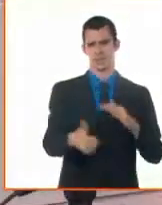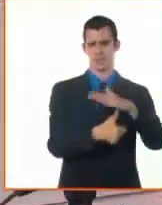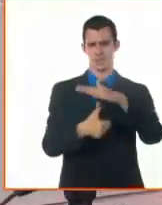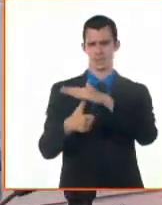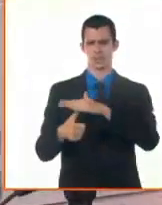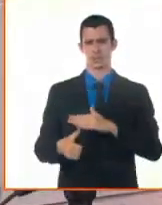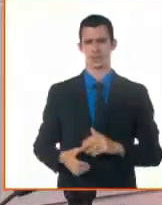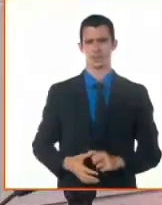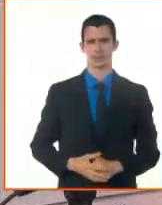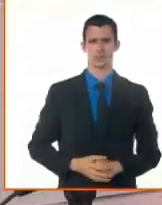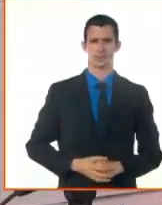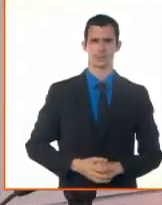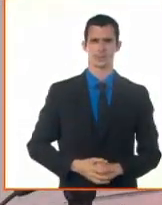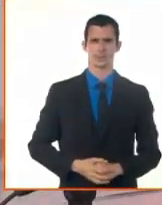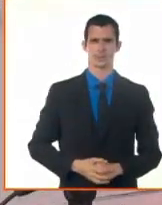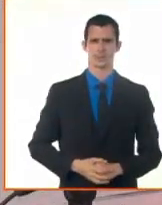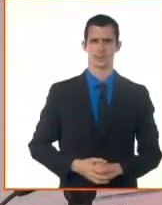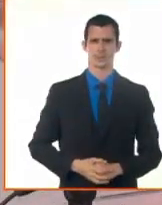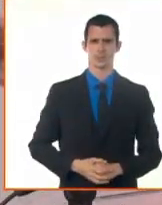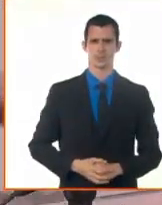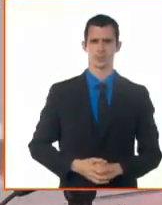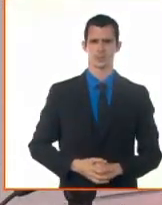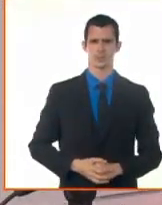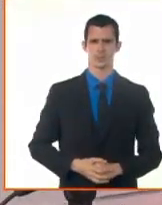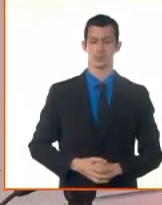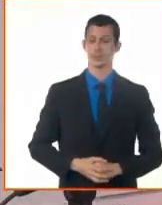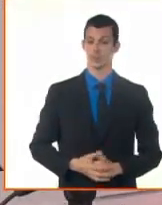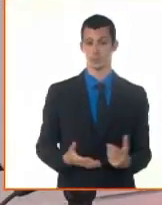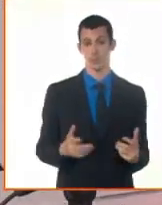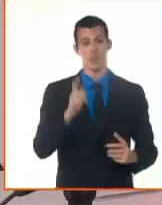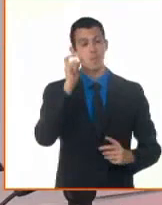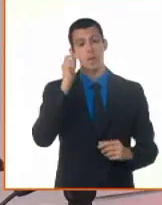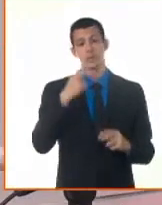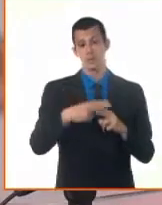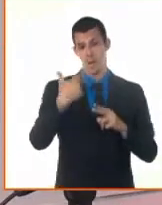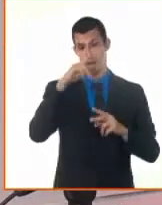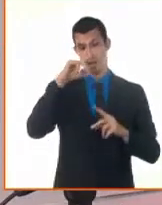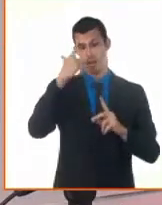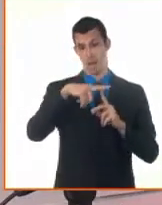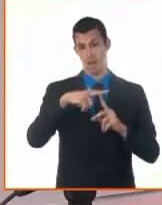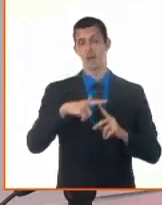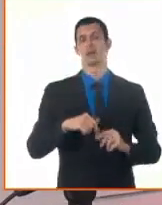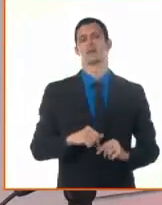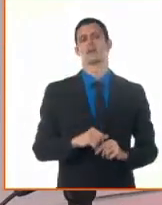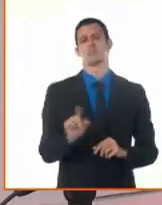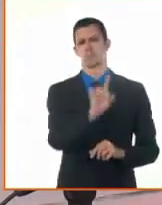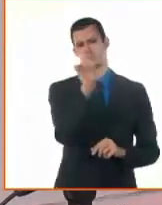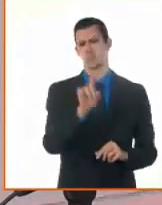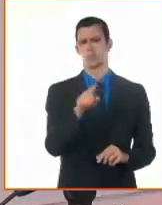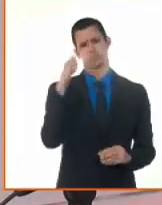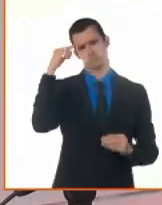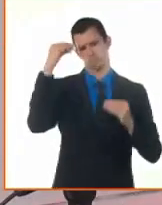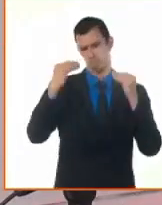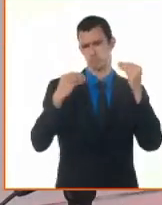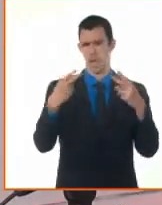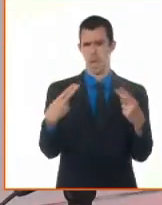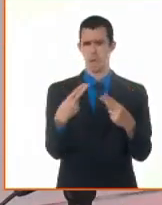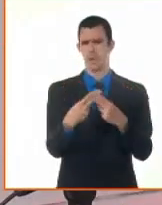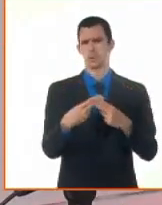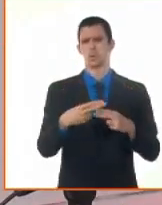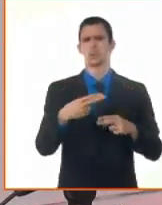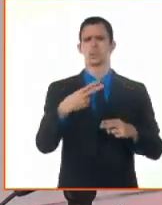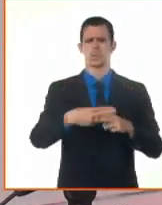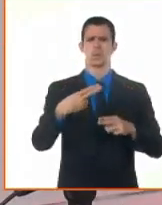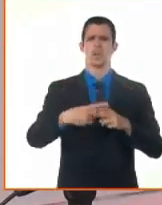Bueno Anita un análisis de esta Cumbre los principales temas también si puedes hablarnos por favor